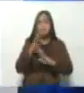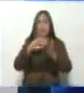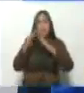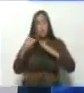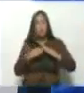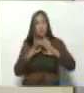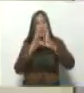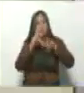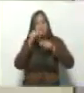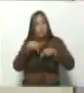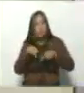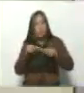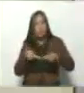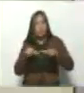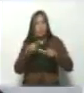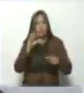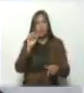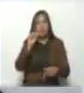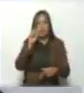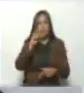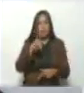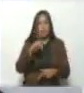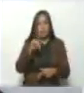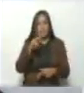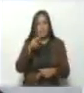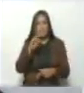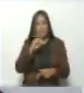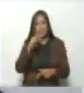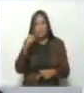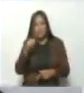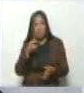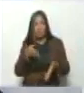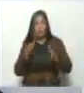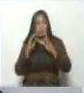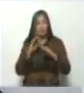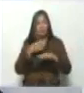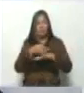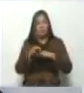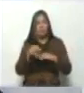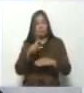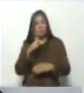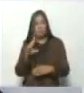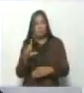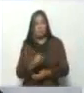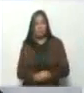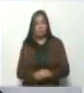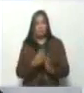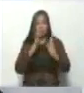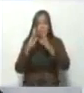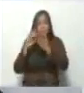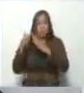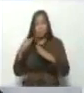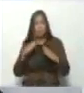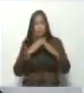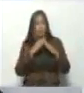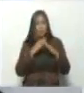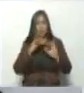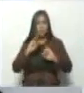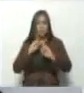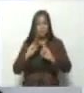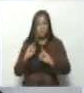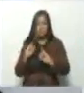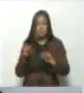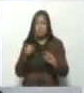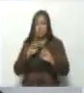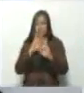ejemplo, aquí nos comentan que en La Campiña, organización allí perteneciente al municipio Libertador, se organiza la comunidad, y que ellos,